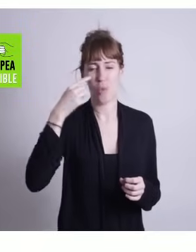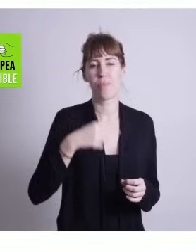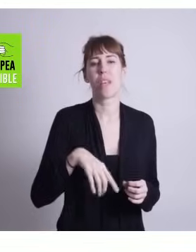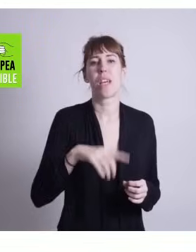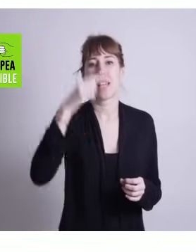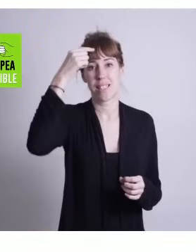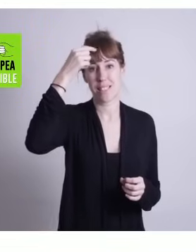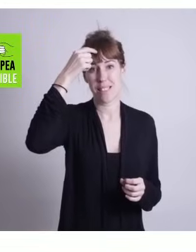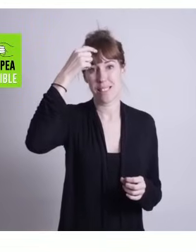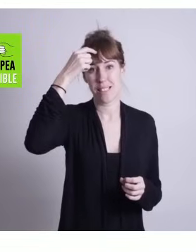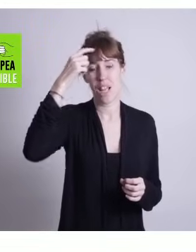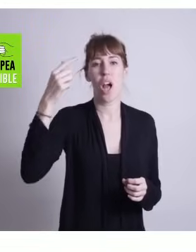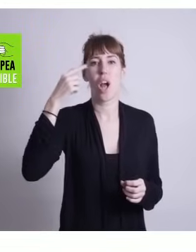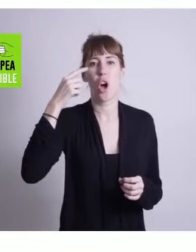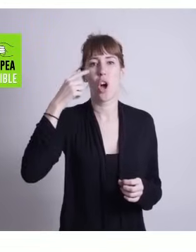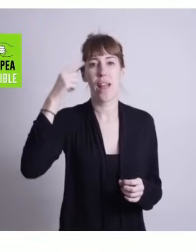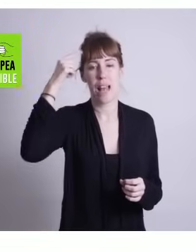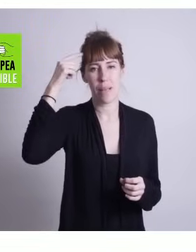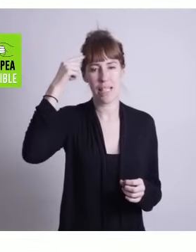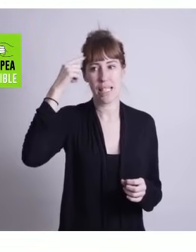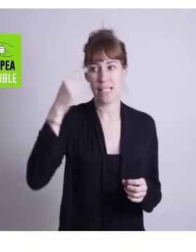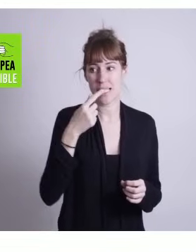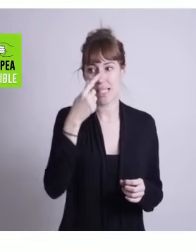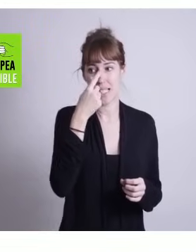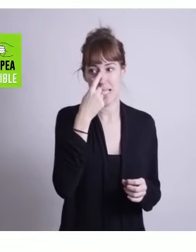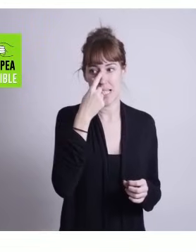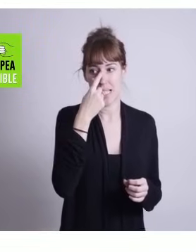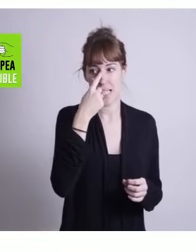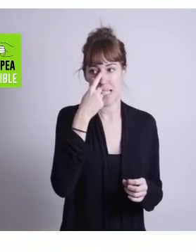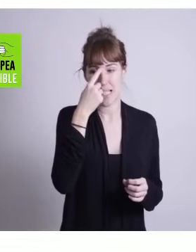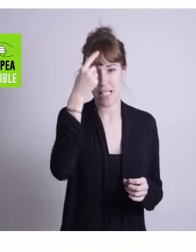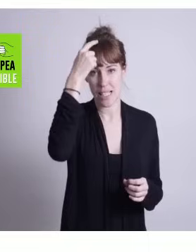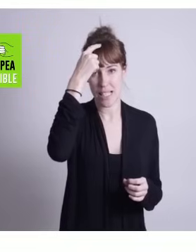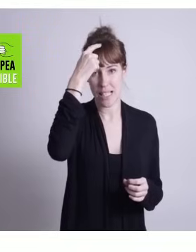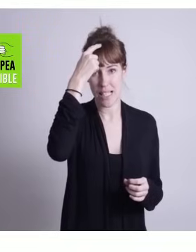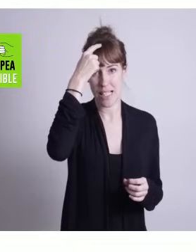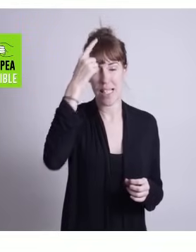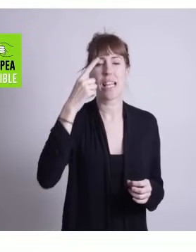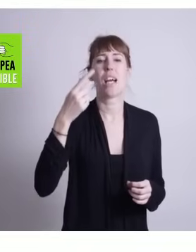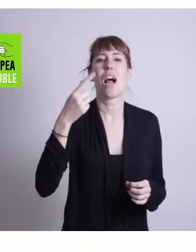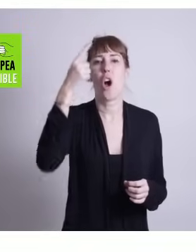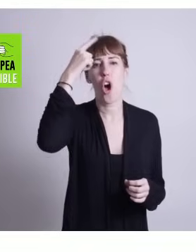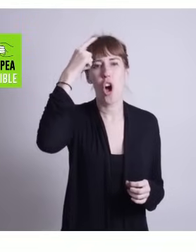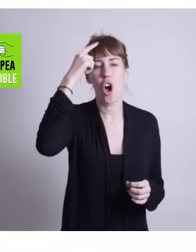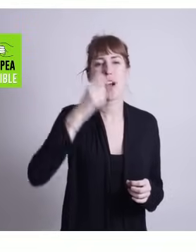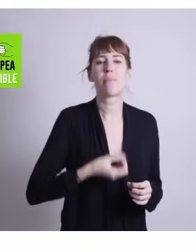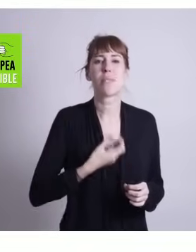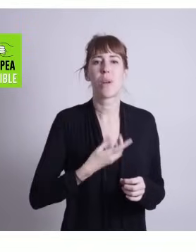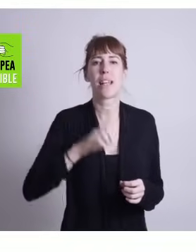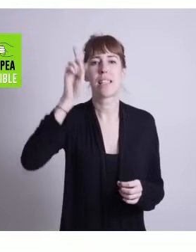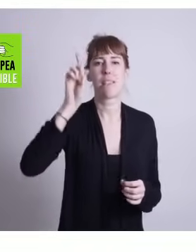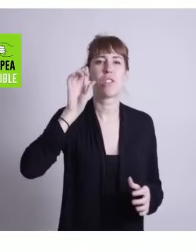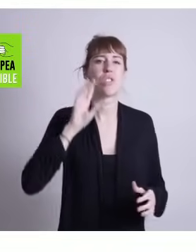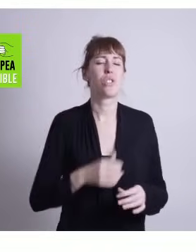principio del cabello, y este último cristal representaría ese ojo espiritual divino, ya superior. La unión de los